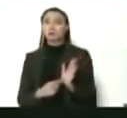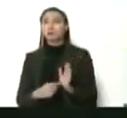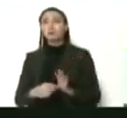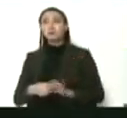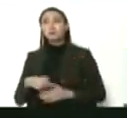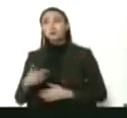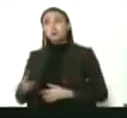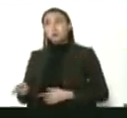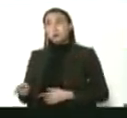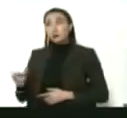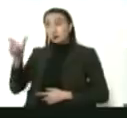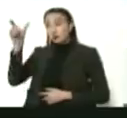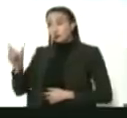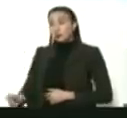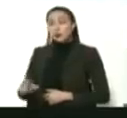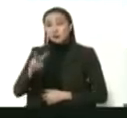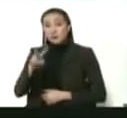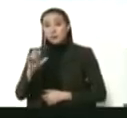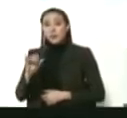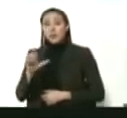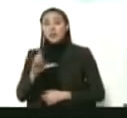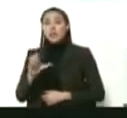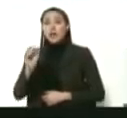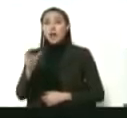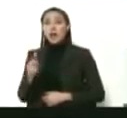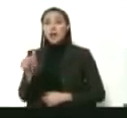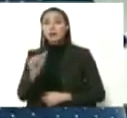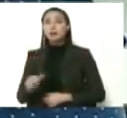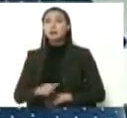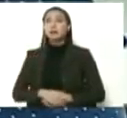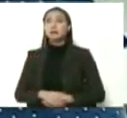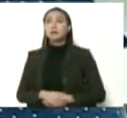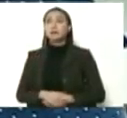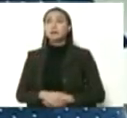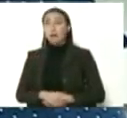Ernesto Villegas Polhap, esa es la verdad verdadera.